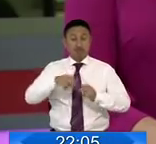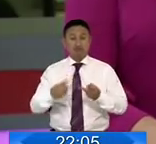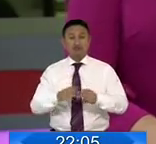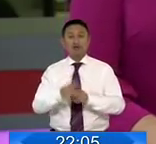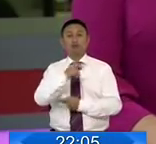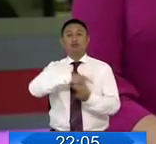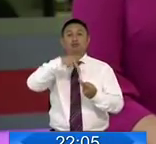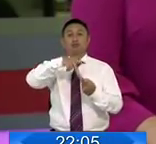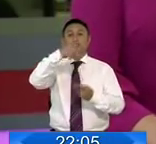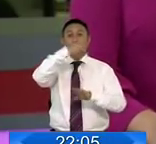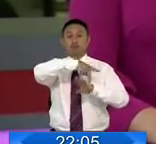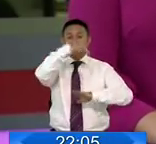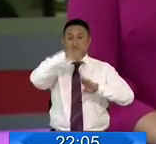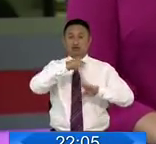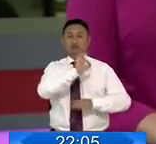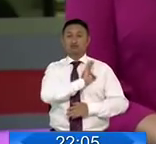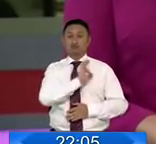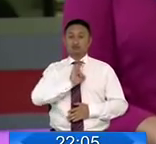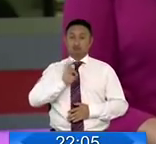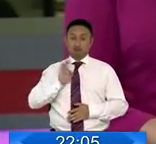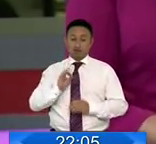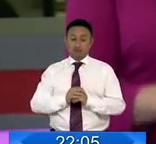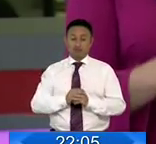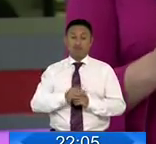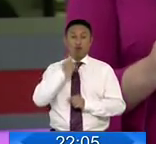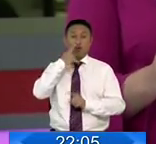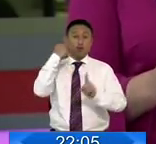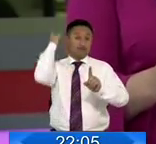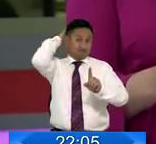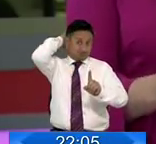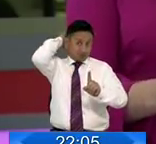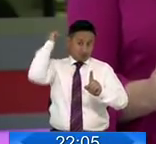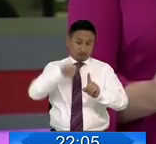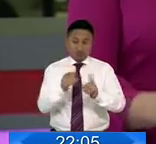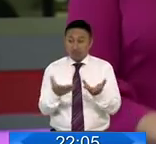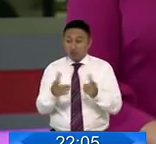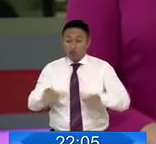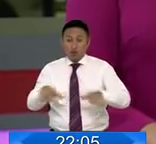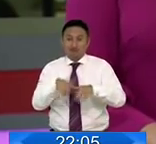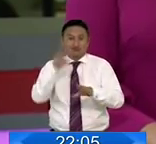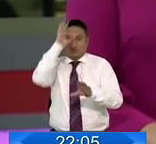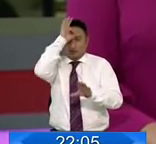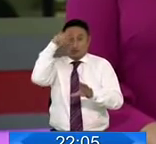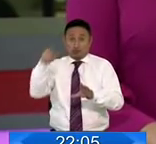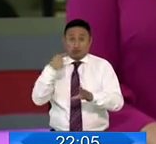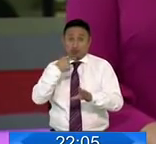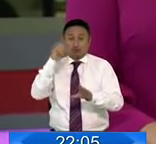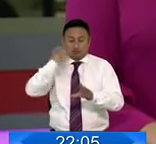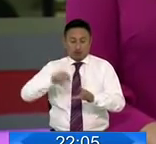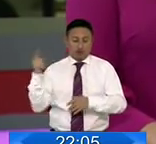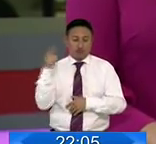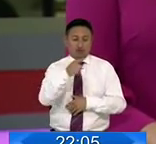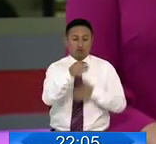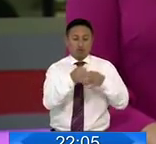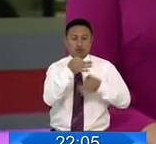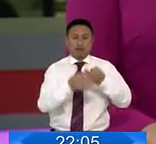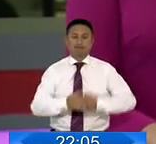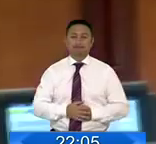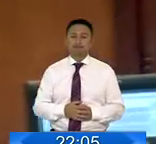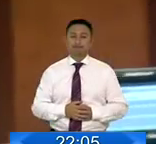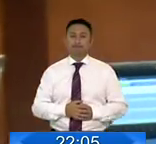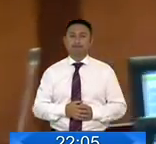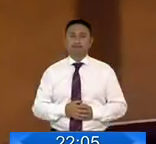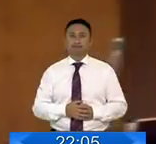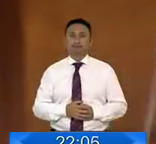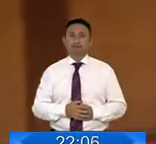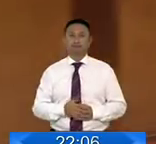de Pichincha, Paola Pavón. Hernández, cuyo paradero se desconoce, ha anunciado que estará presente en la diligencia legal.